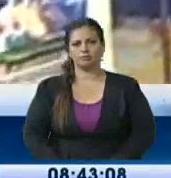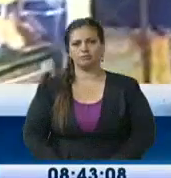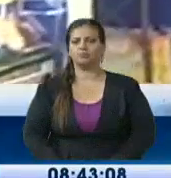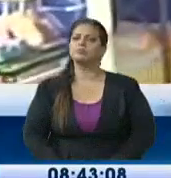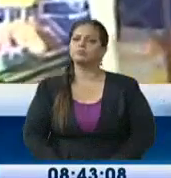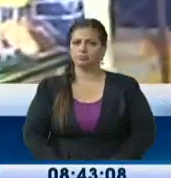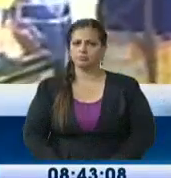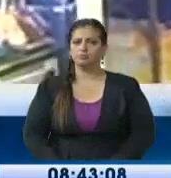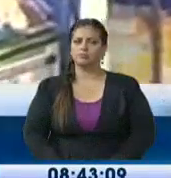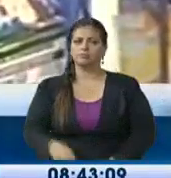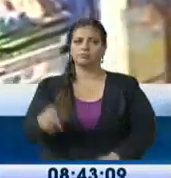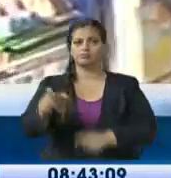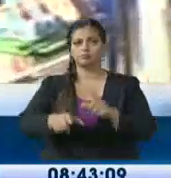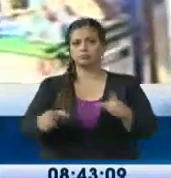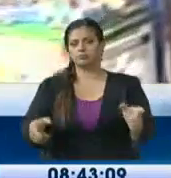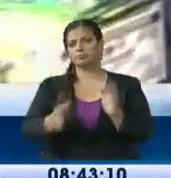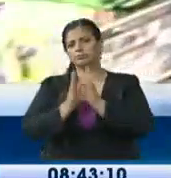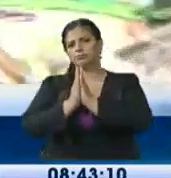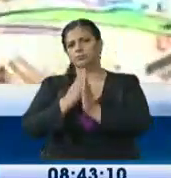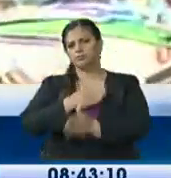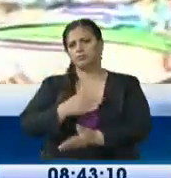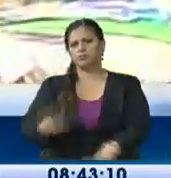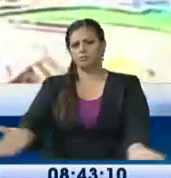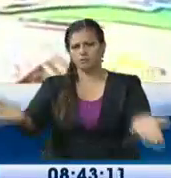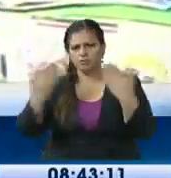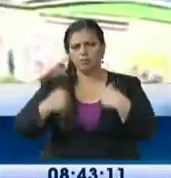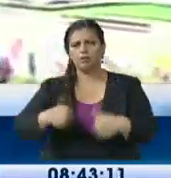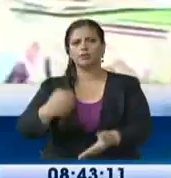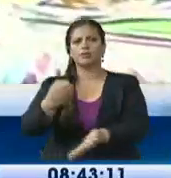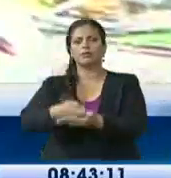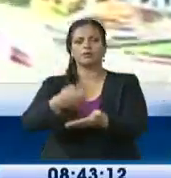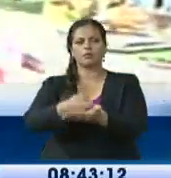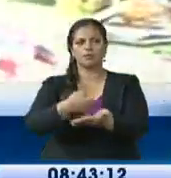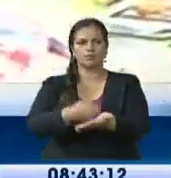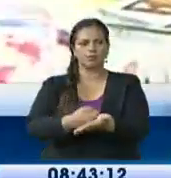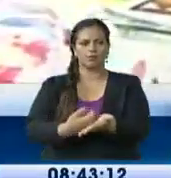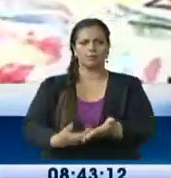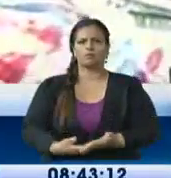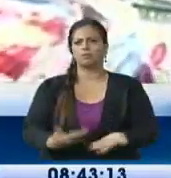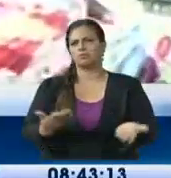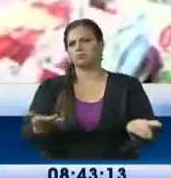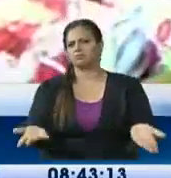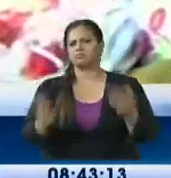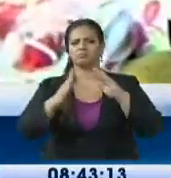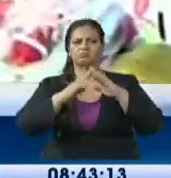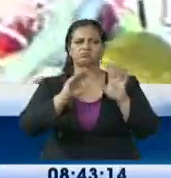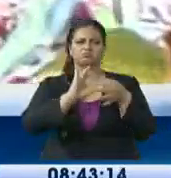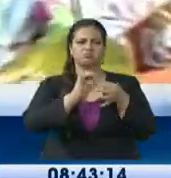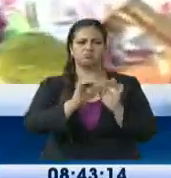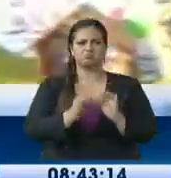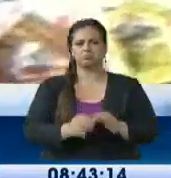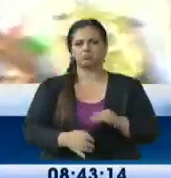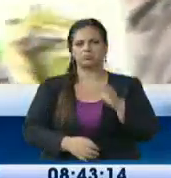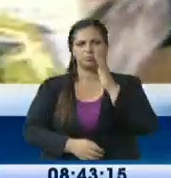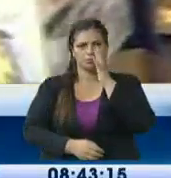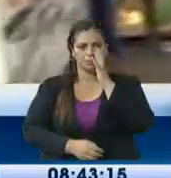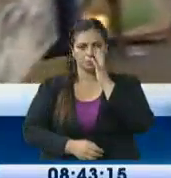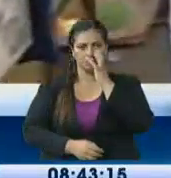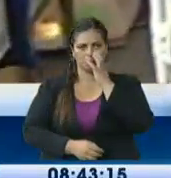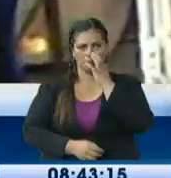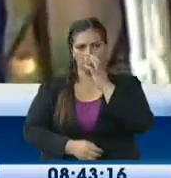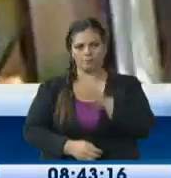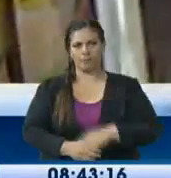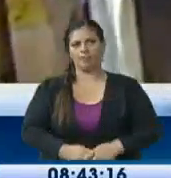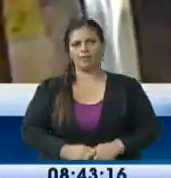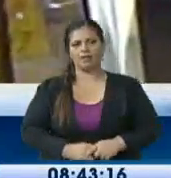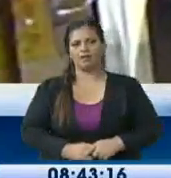las personas que están buscando ese tipo de detalles que hacen falta en la casa. Como yo lo digo, sea uno, sean cinco, sean cuatro, sean 20, lo